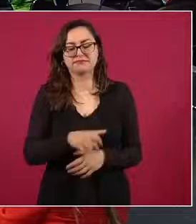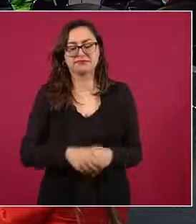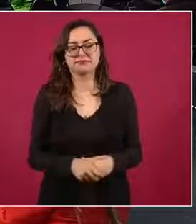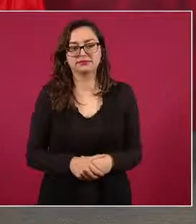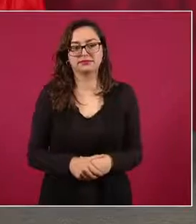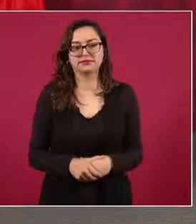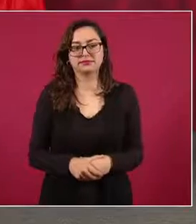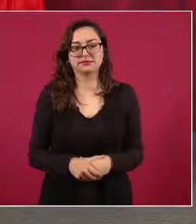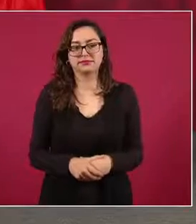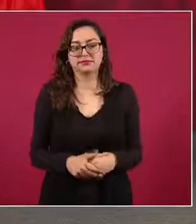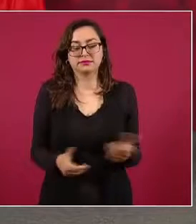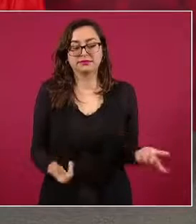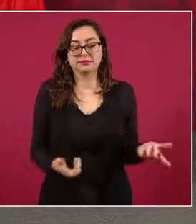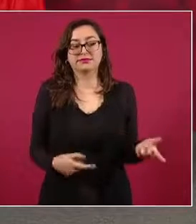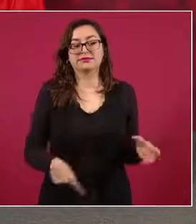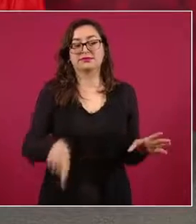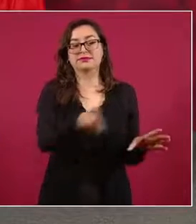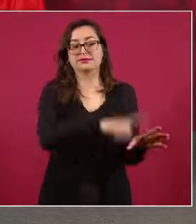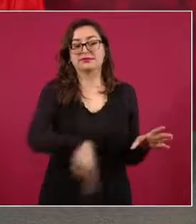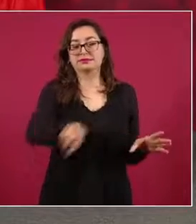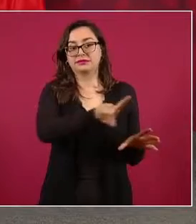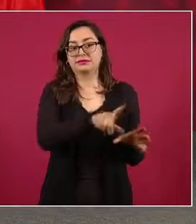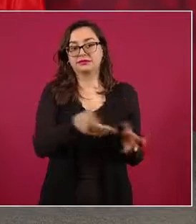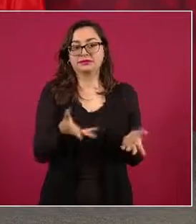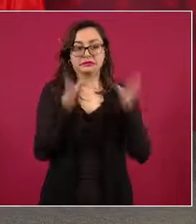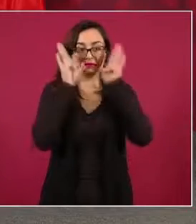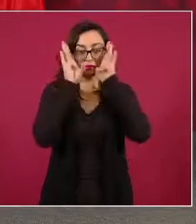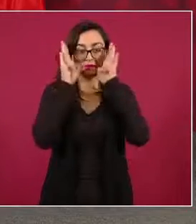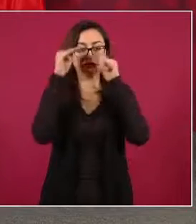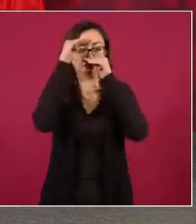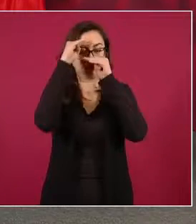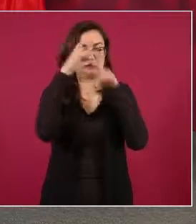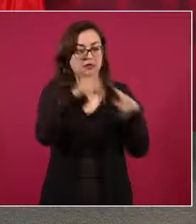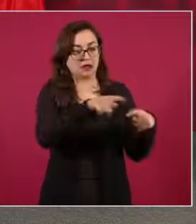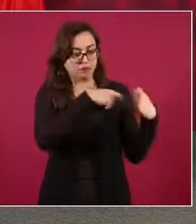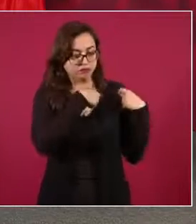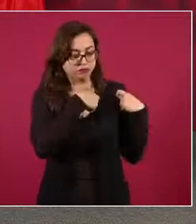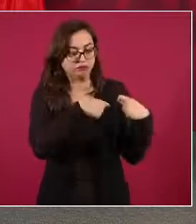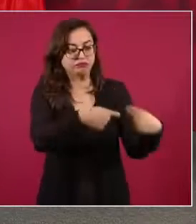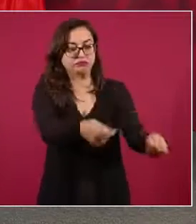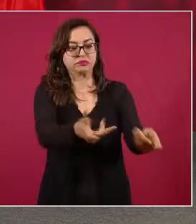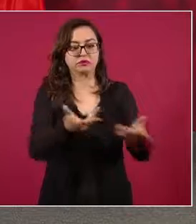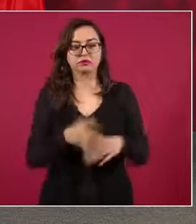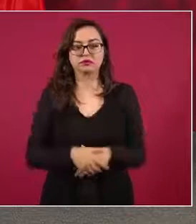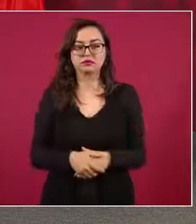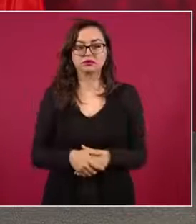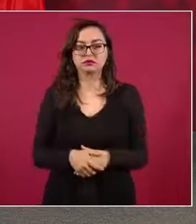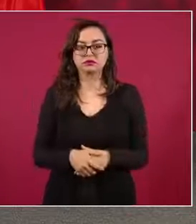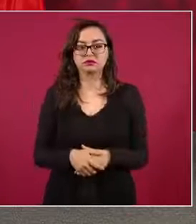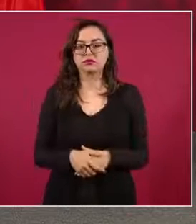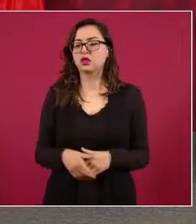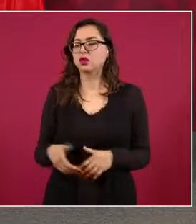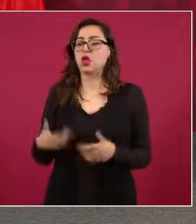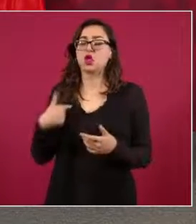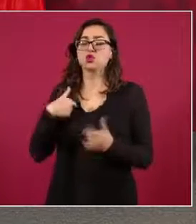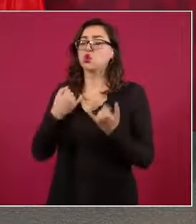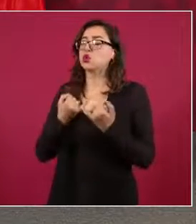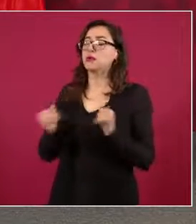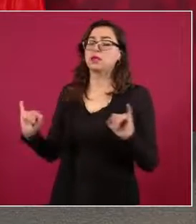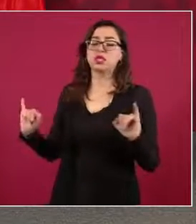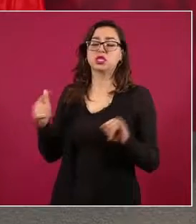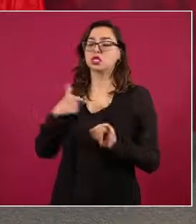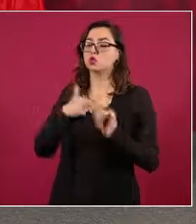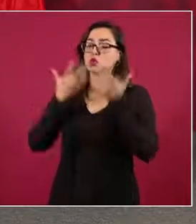Ellos están a favor del conservadurismo. Aunque digan, no, yo soy independiente, yo